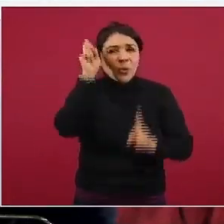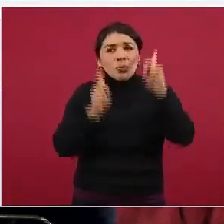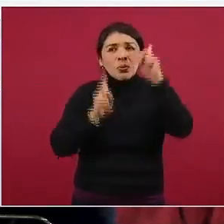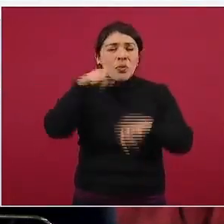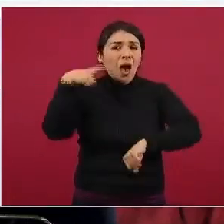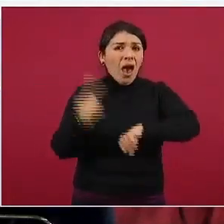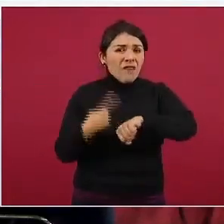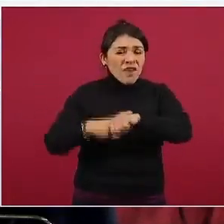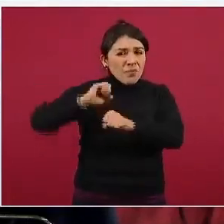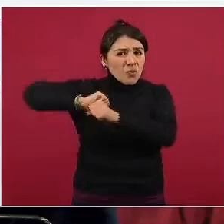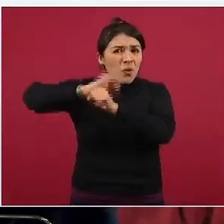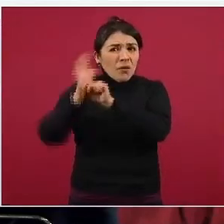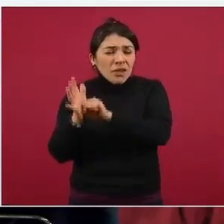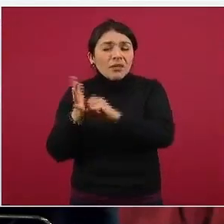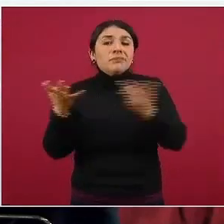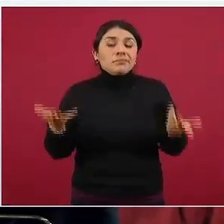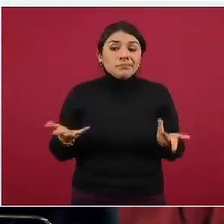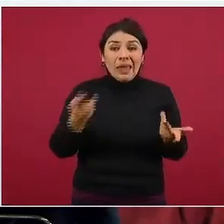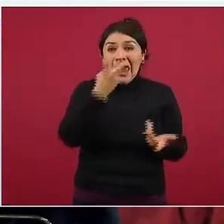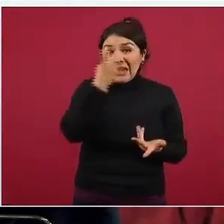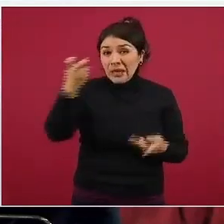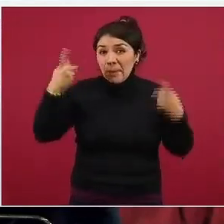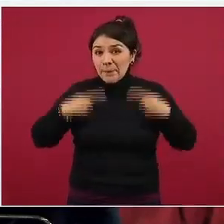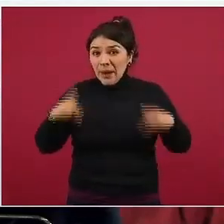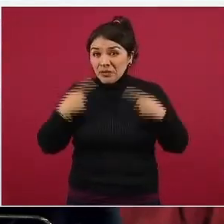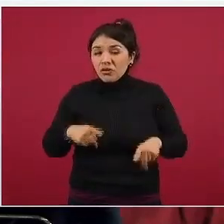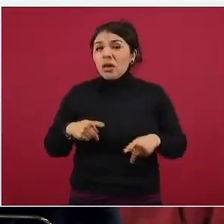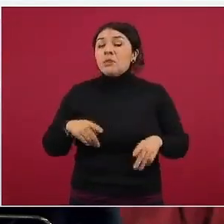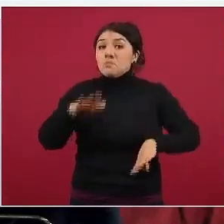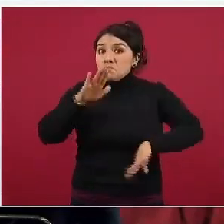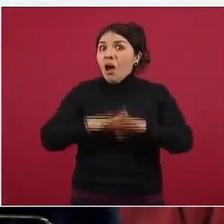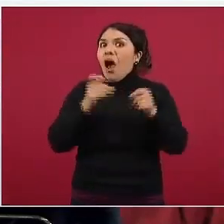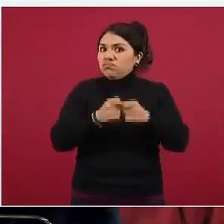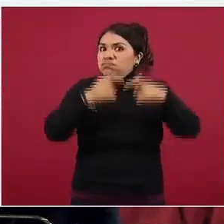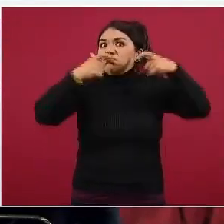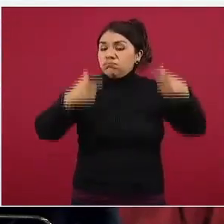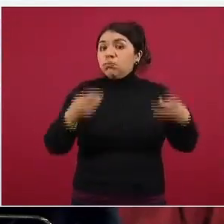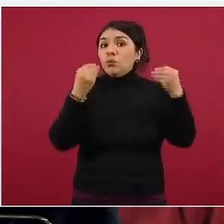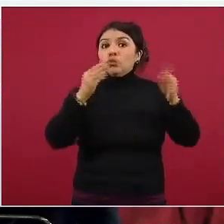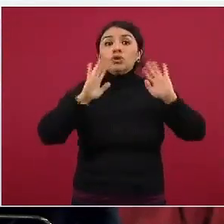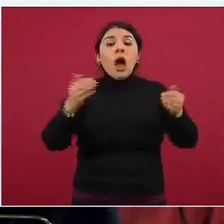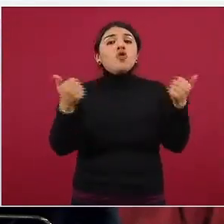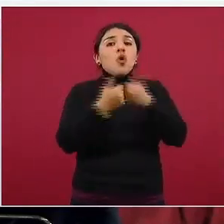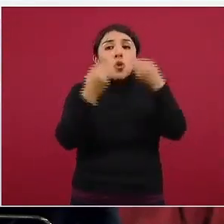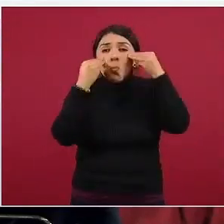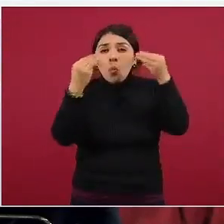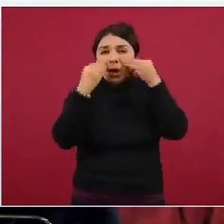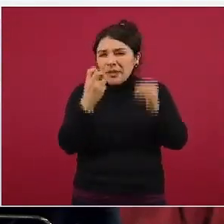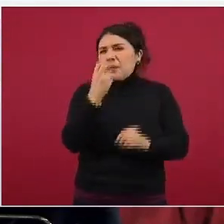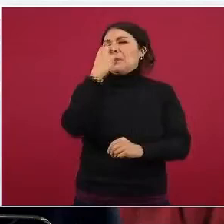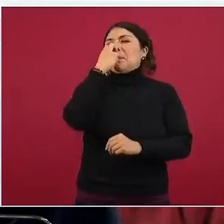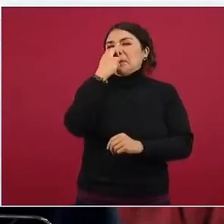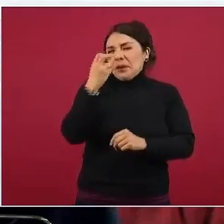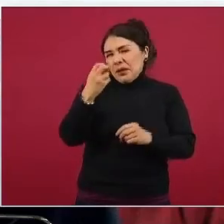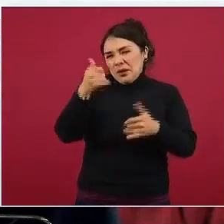sospechoso de COVID, y de las cuales a una proporción muy importante se les ha tomado muestra, y